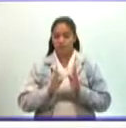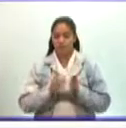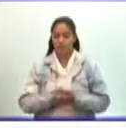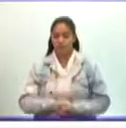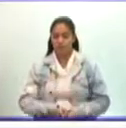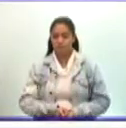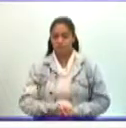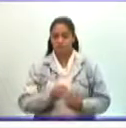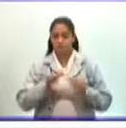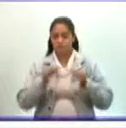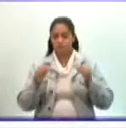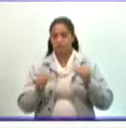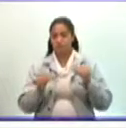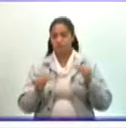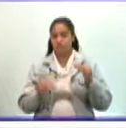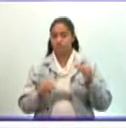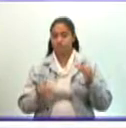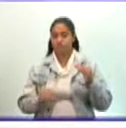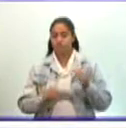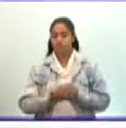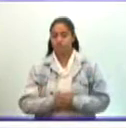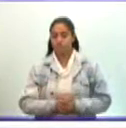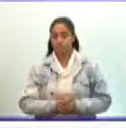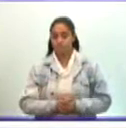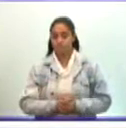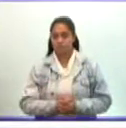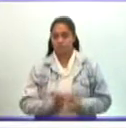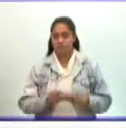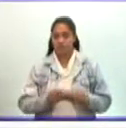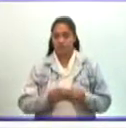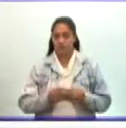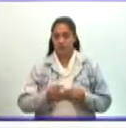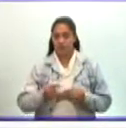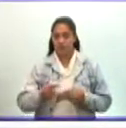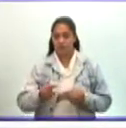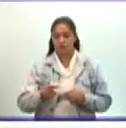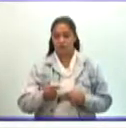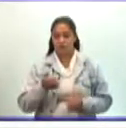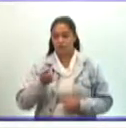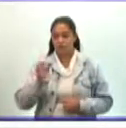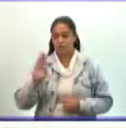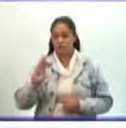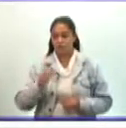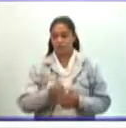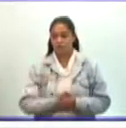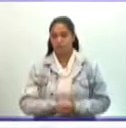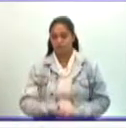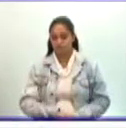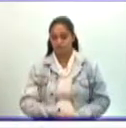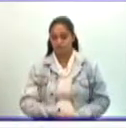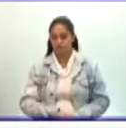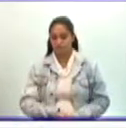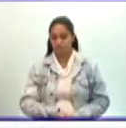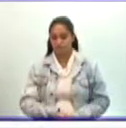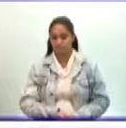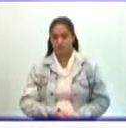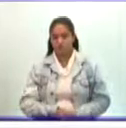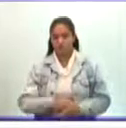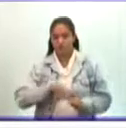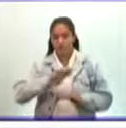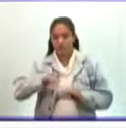a sustituir la longitud del segmento AB y vamos a despejar